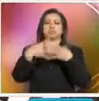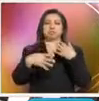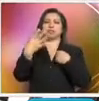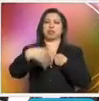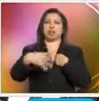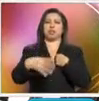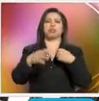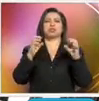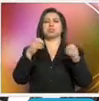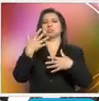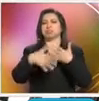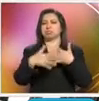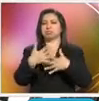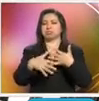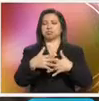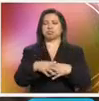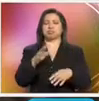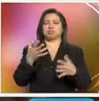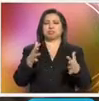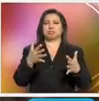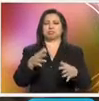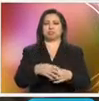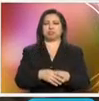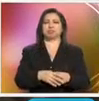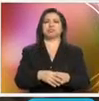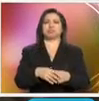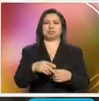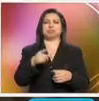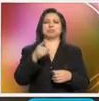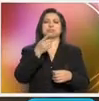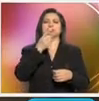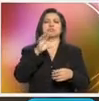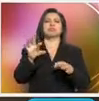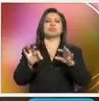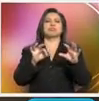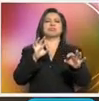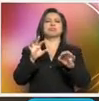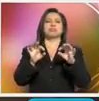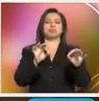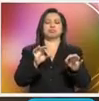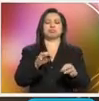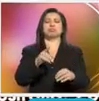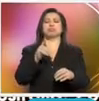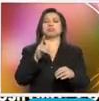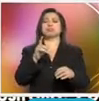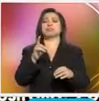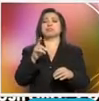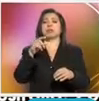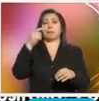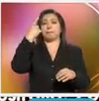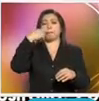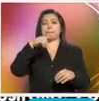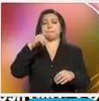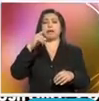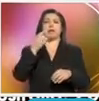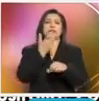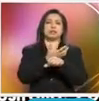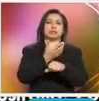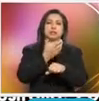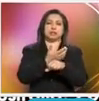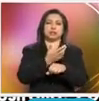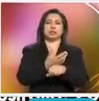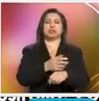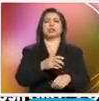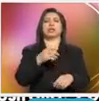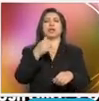esos países están en este continente este año. Es decir, las películas que escogieron en la Cineteca para el foro son Estados Unidos, Canadá,